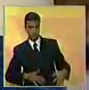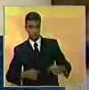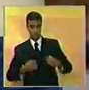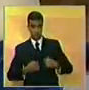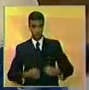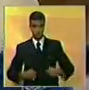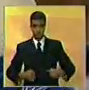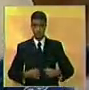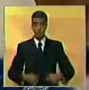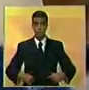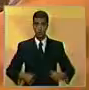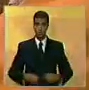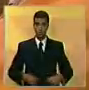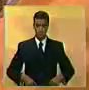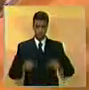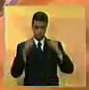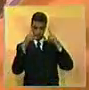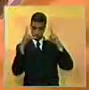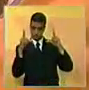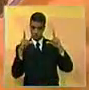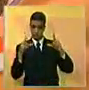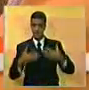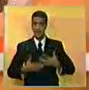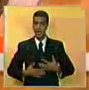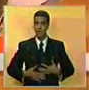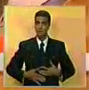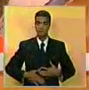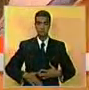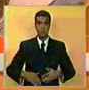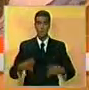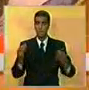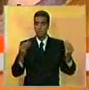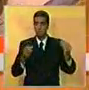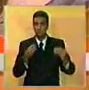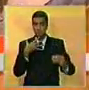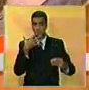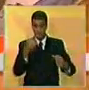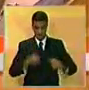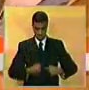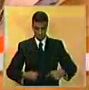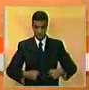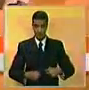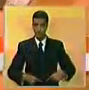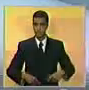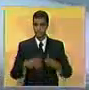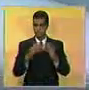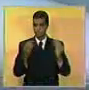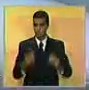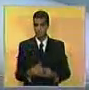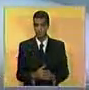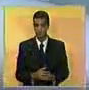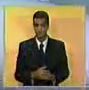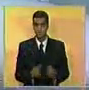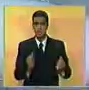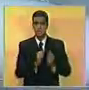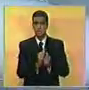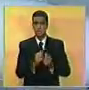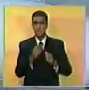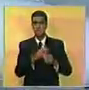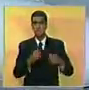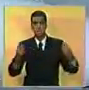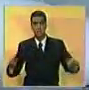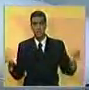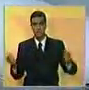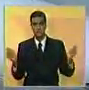llamados chocolaticos. El abdomen está súper plano y tiene marcado todo aquí los cuadritos. Sin hacer ejercicios, su